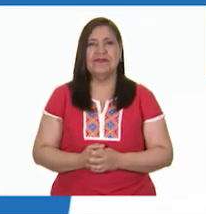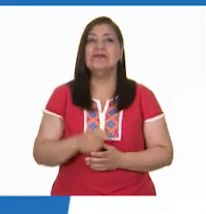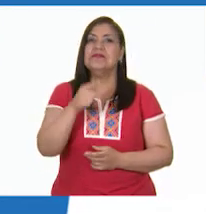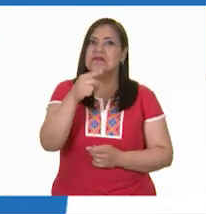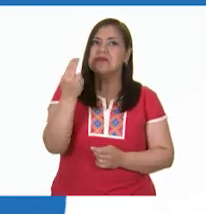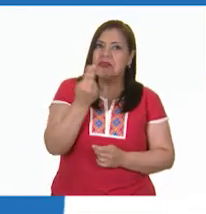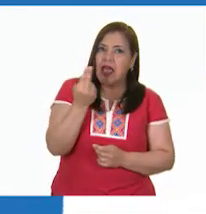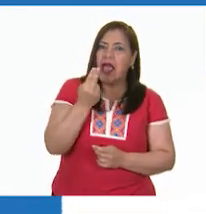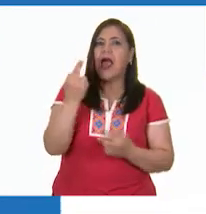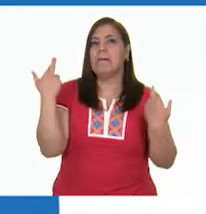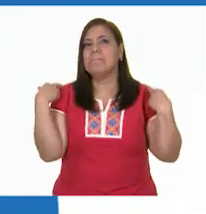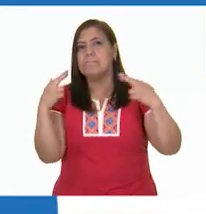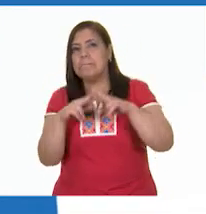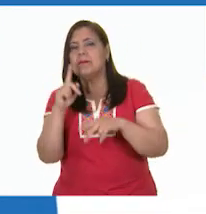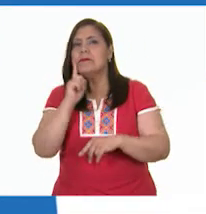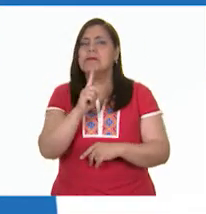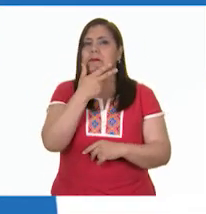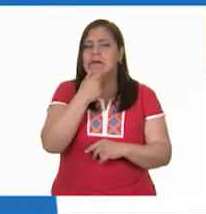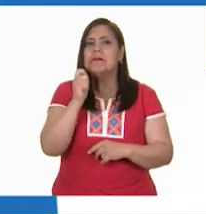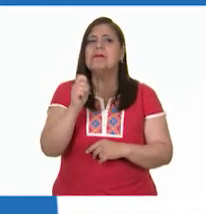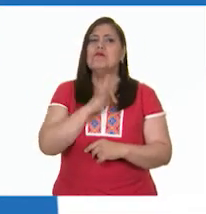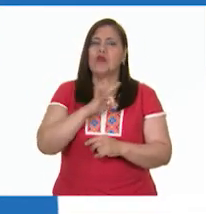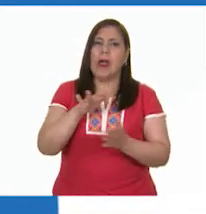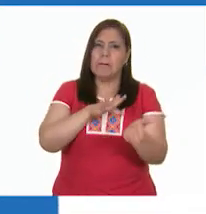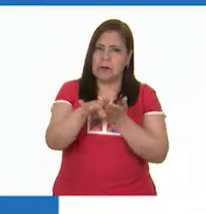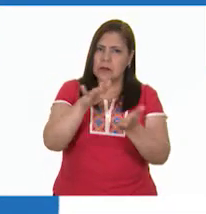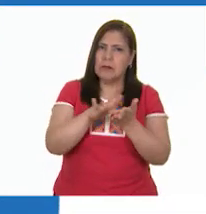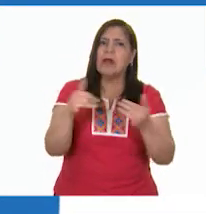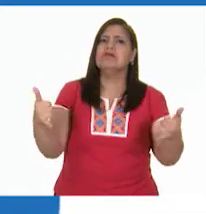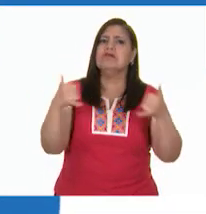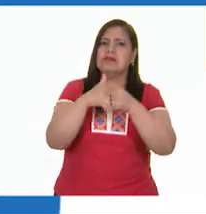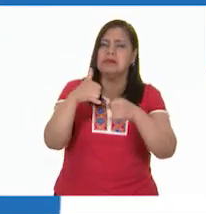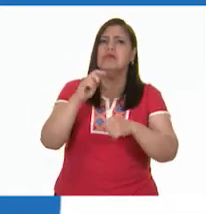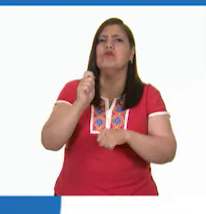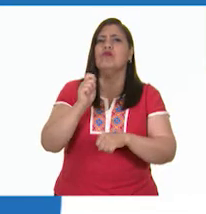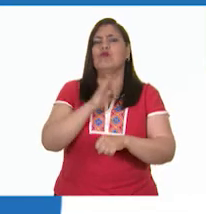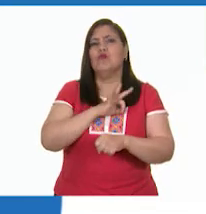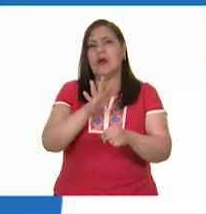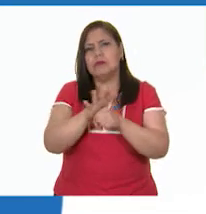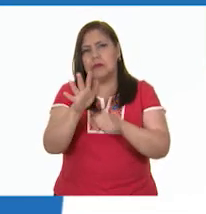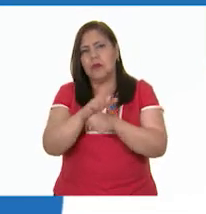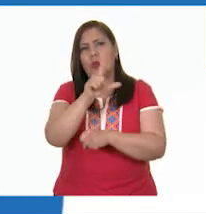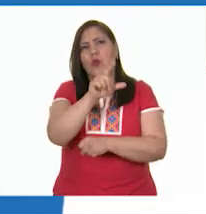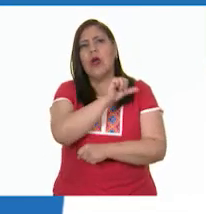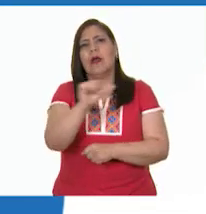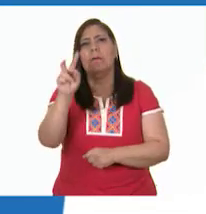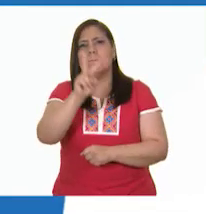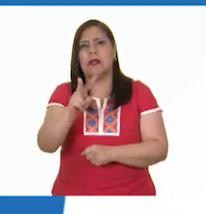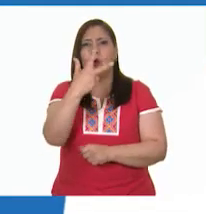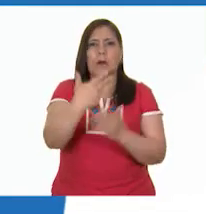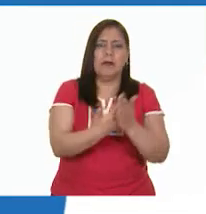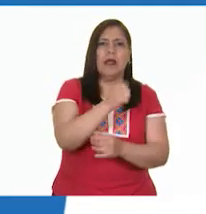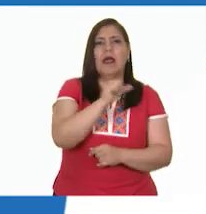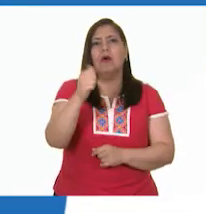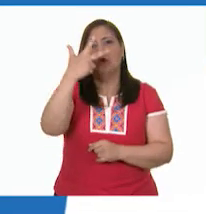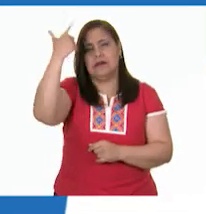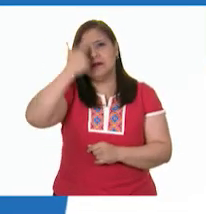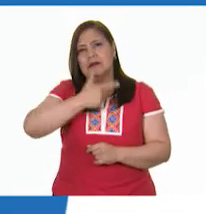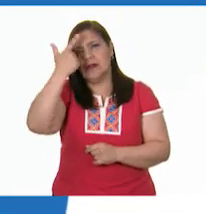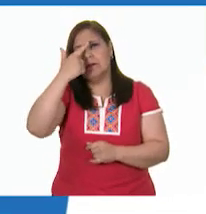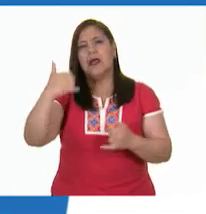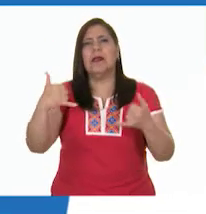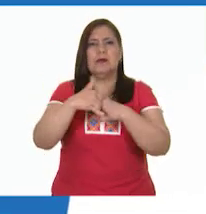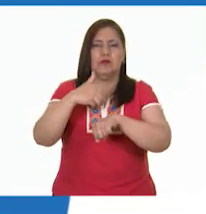Para solicitar apoyo pedagógico, comunícate con maestras y maestros de lunes a viernes de 8 a 20 horas